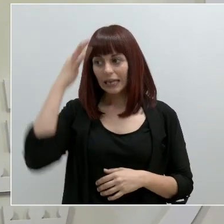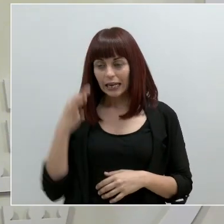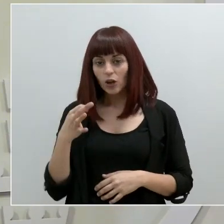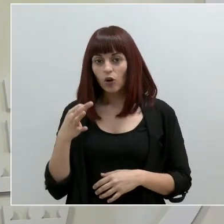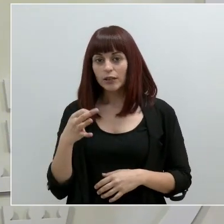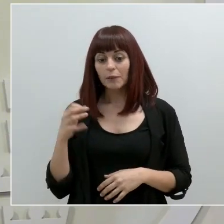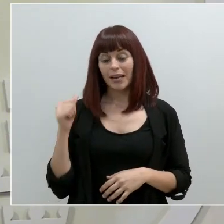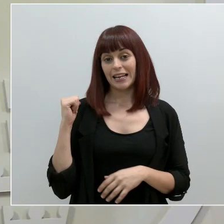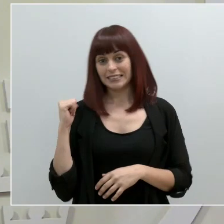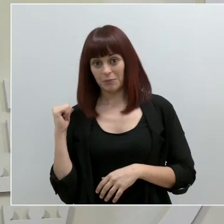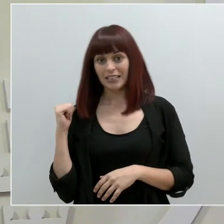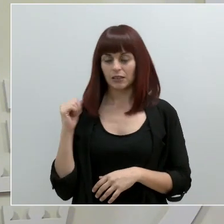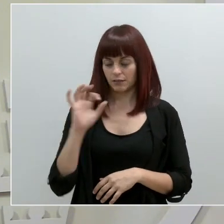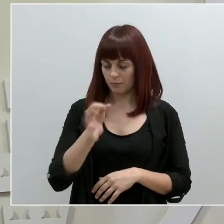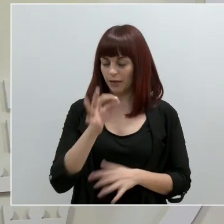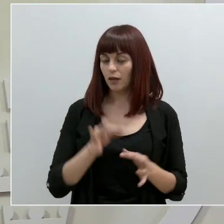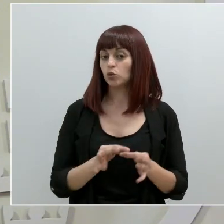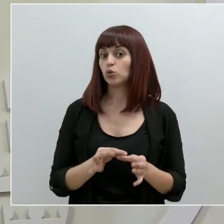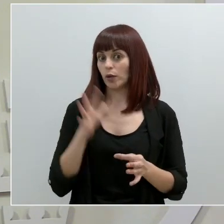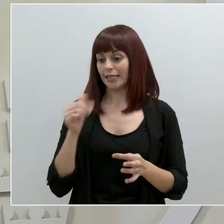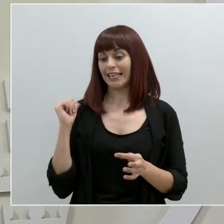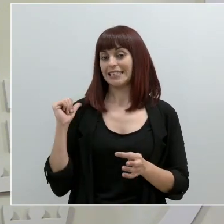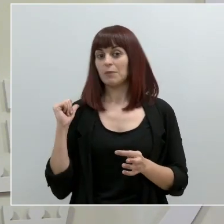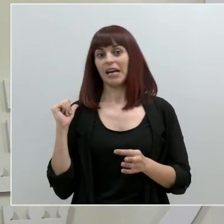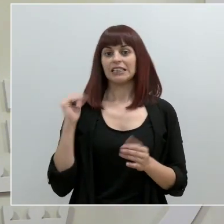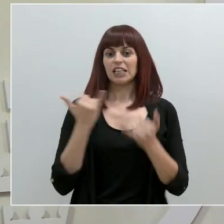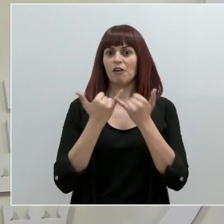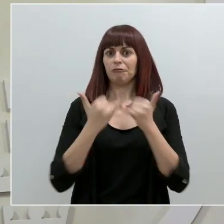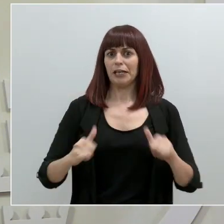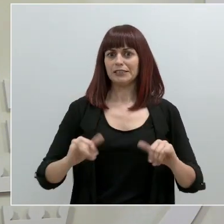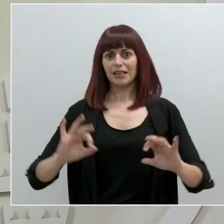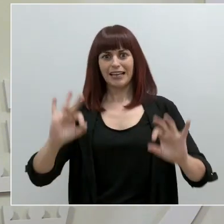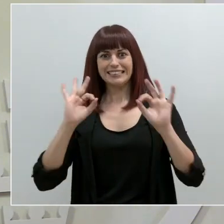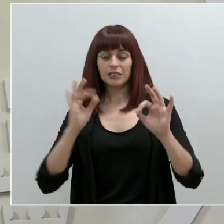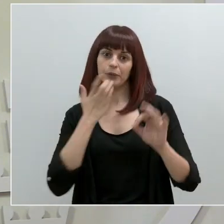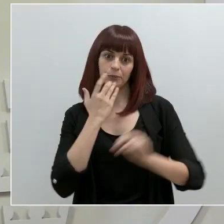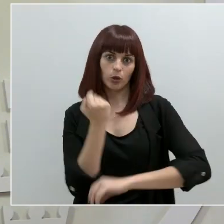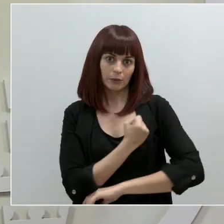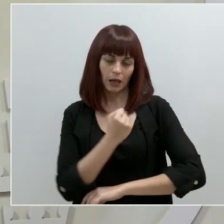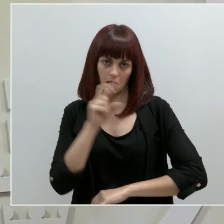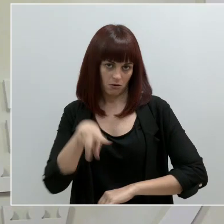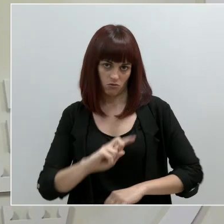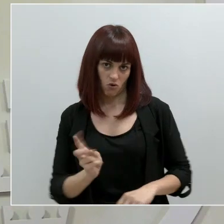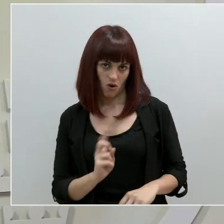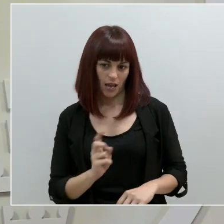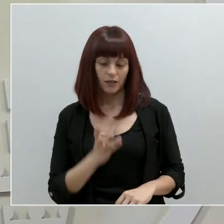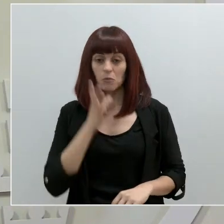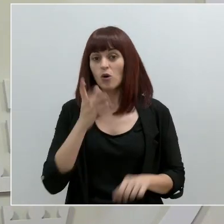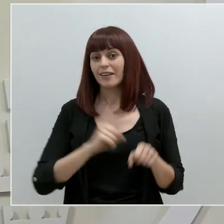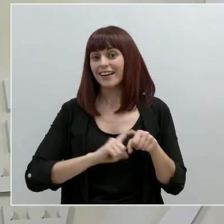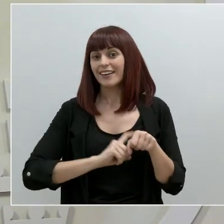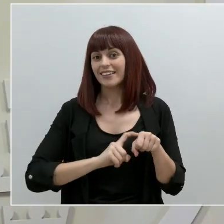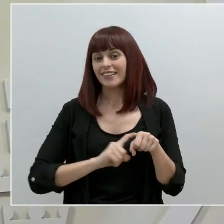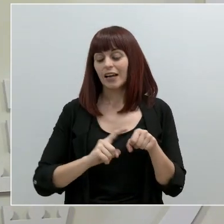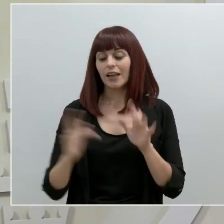cara a Semana Santa, es verdad que afortunadamente Semana Santa no es una fiesta tan peculiar como es la Navidad, por las características